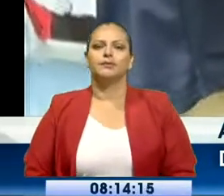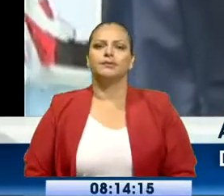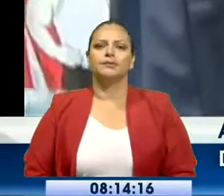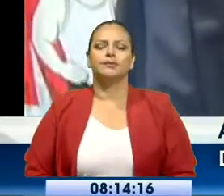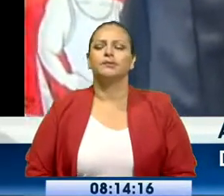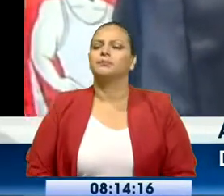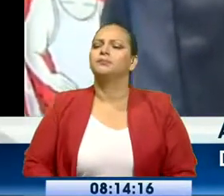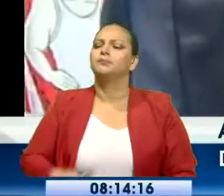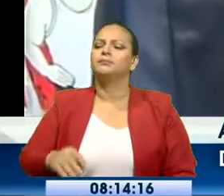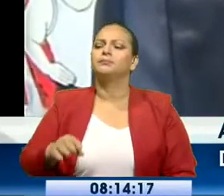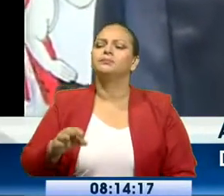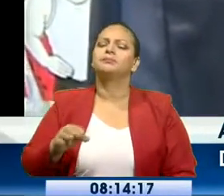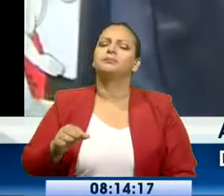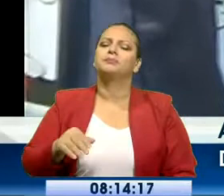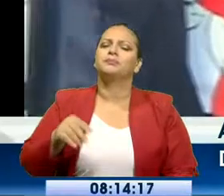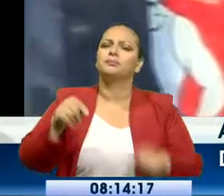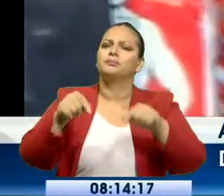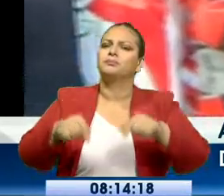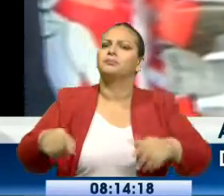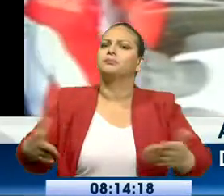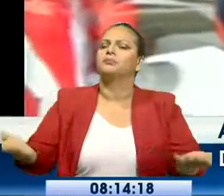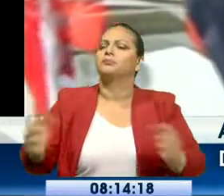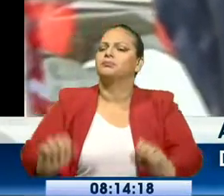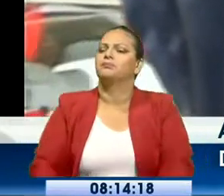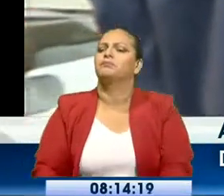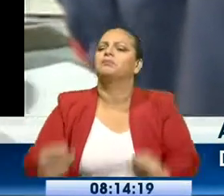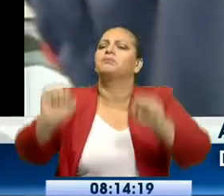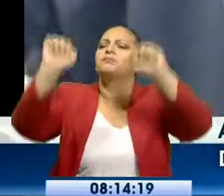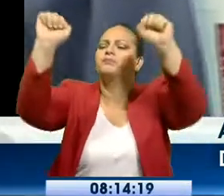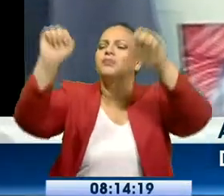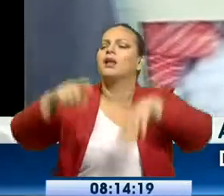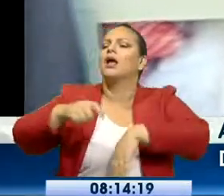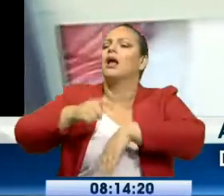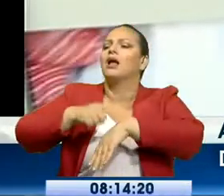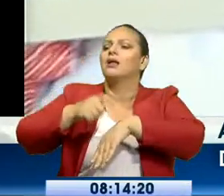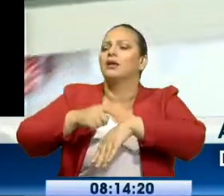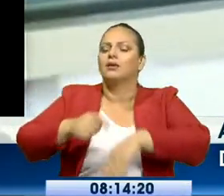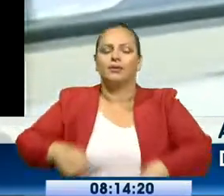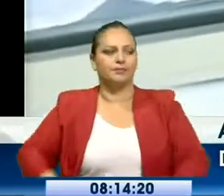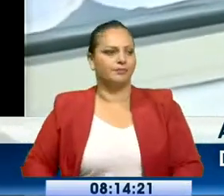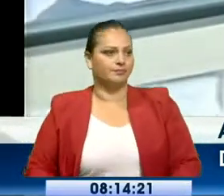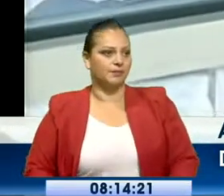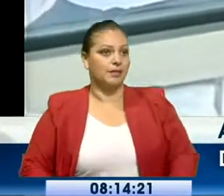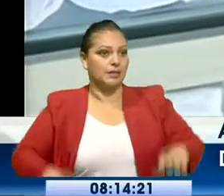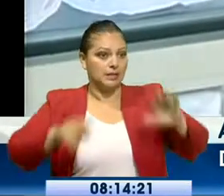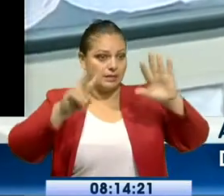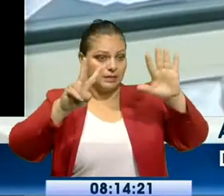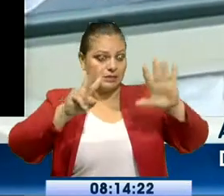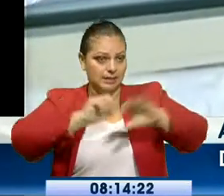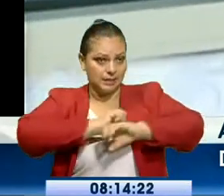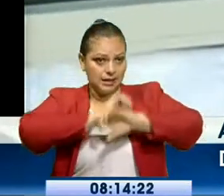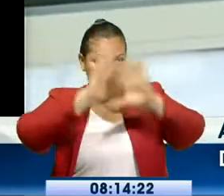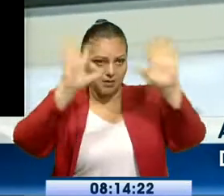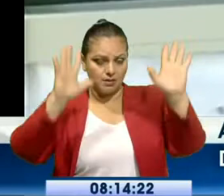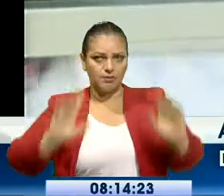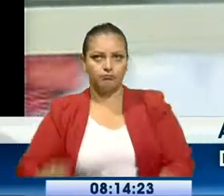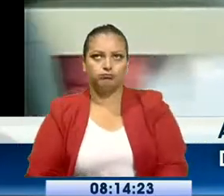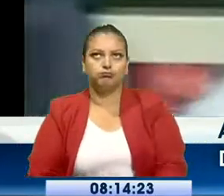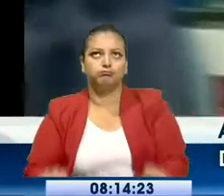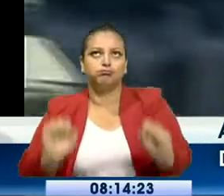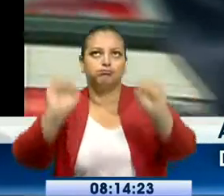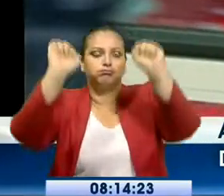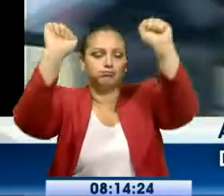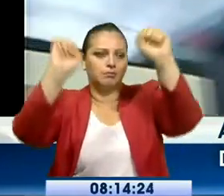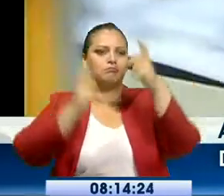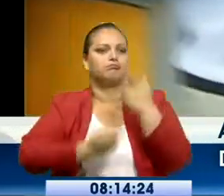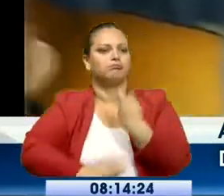en este sector de la mayoría de los locales ahora mismo como estamos en la temporada casi ya estamos a las siete de la mañana abriendo perfecto desde las siete de